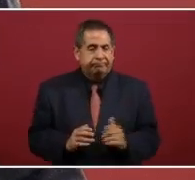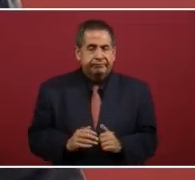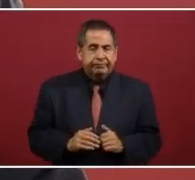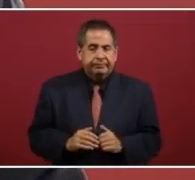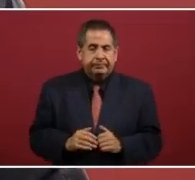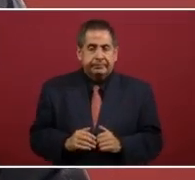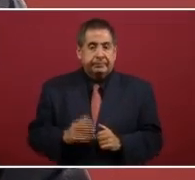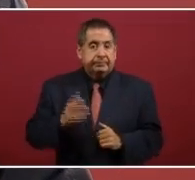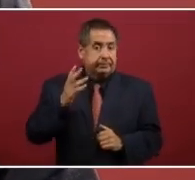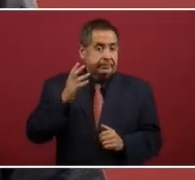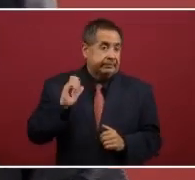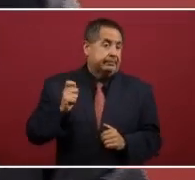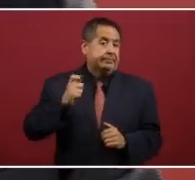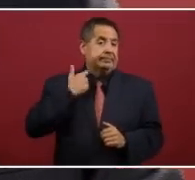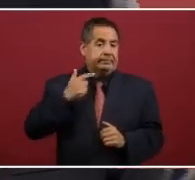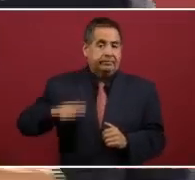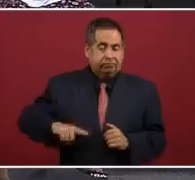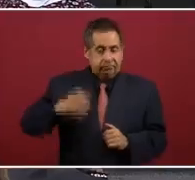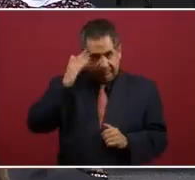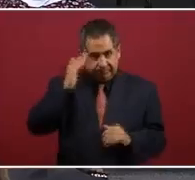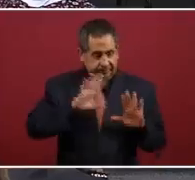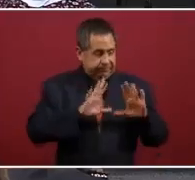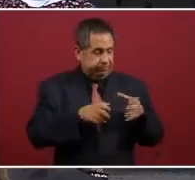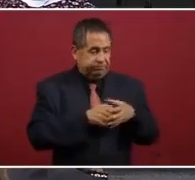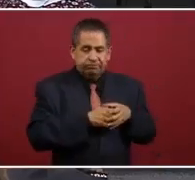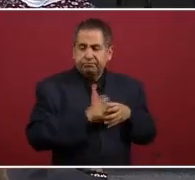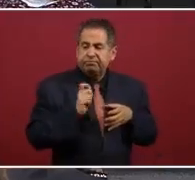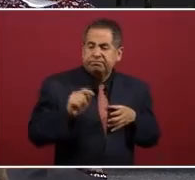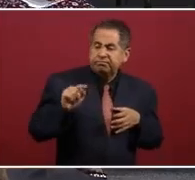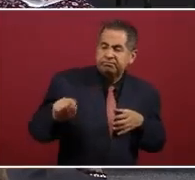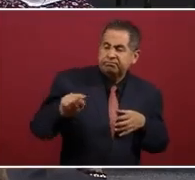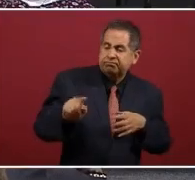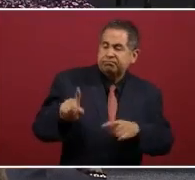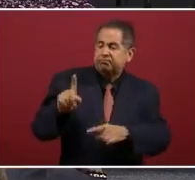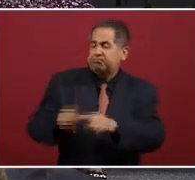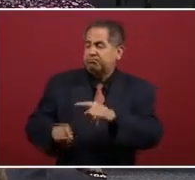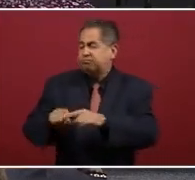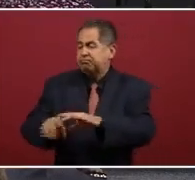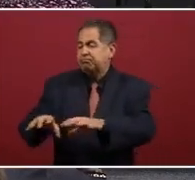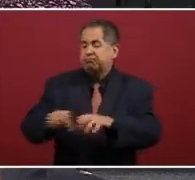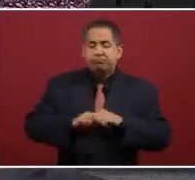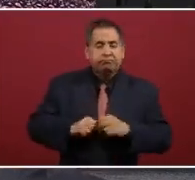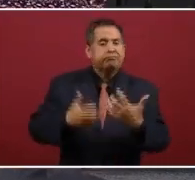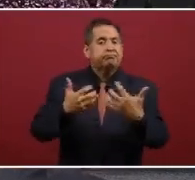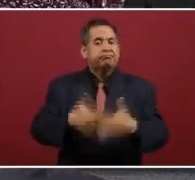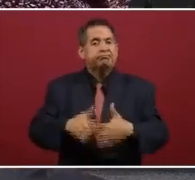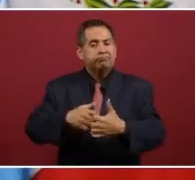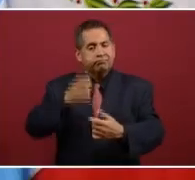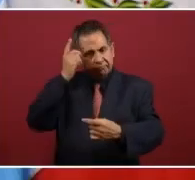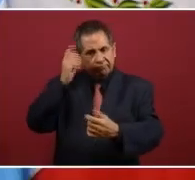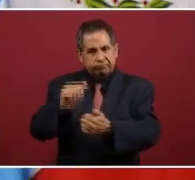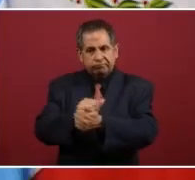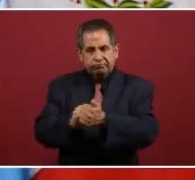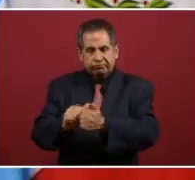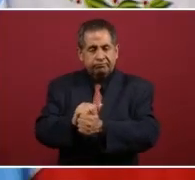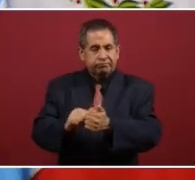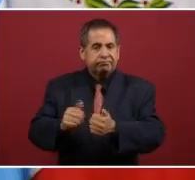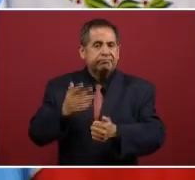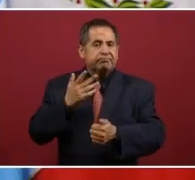en el periodo neoliberal, se privatizan las plantas para producir